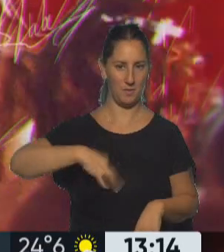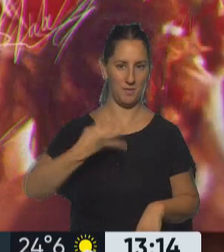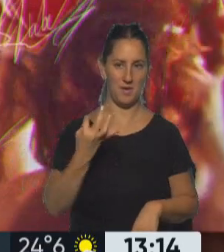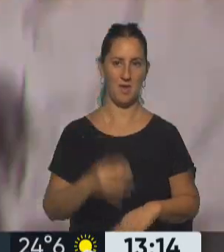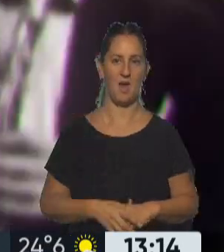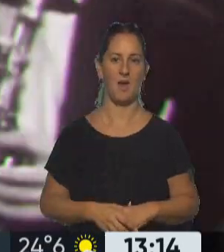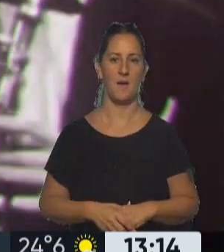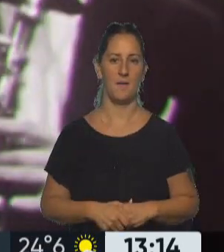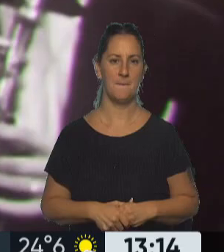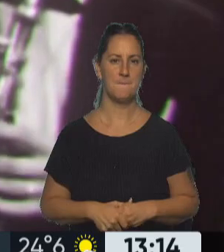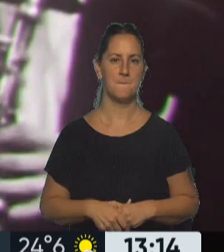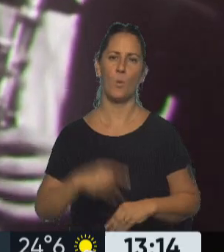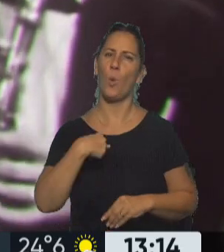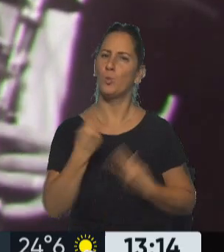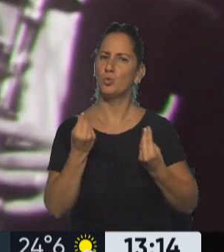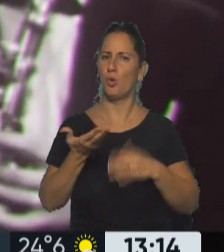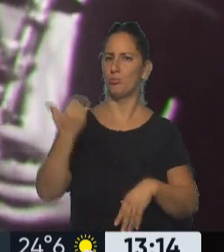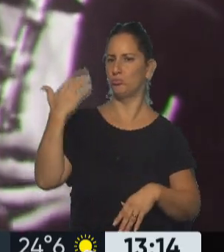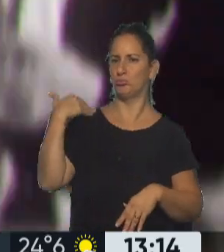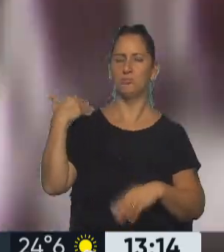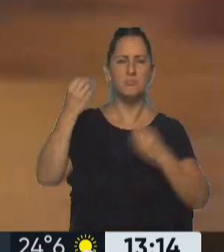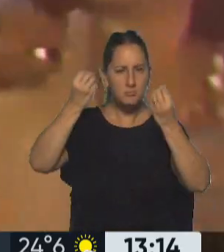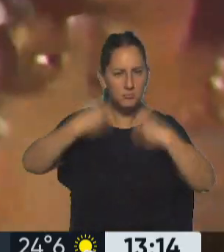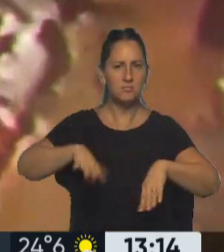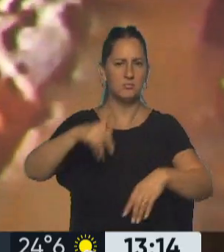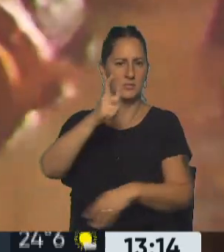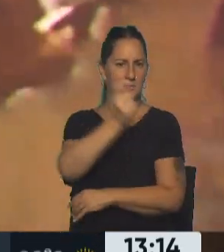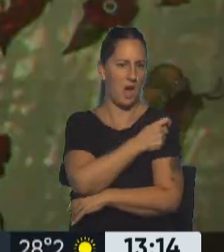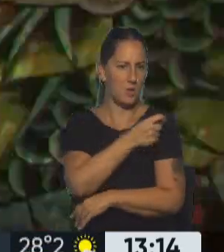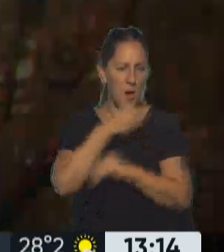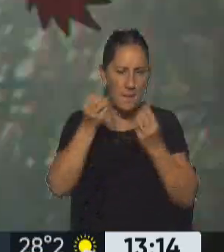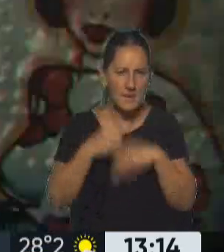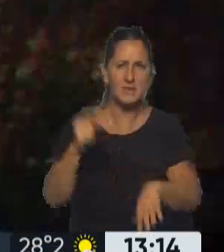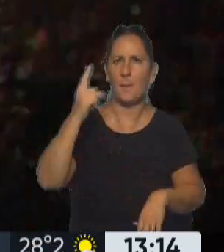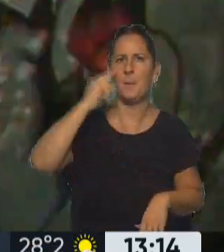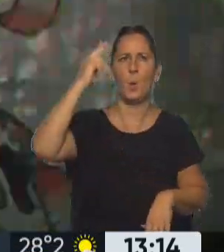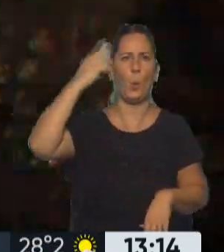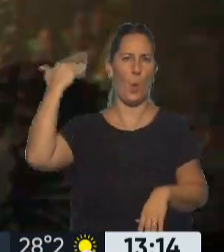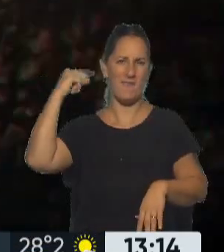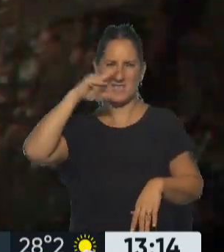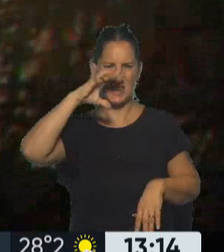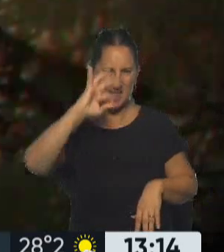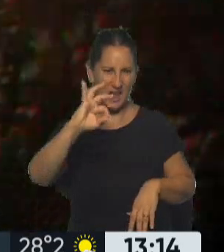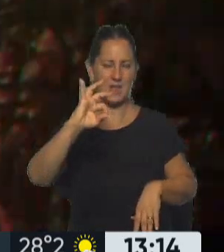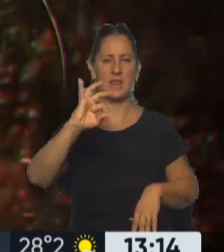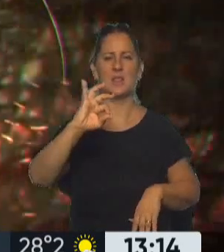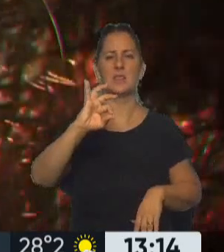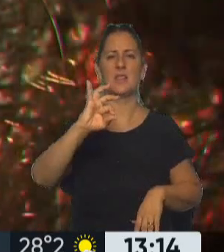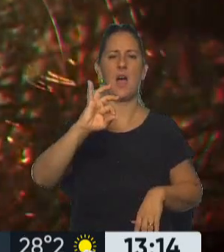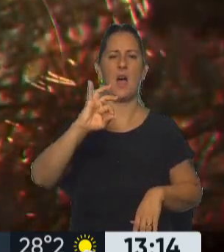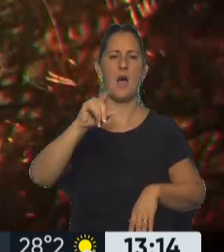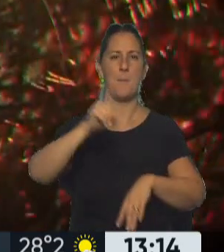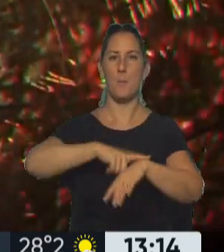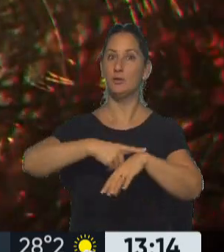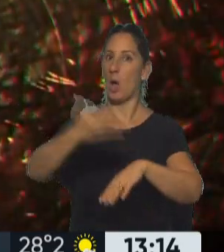empecé a adentrar en el mundo de tatuaje en los años antes que eso se puso